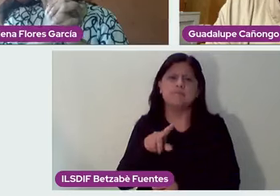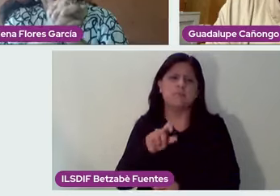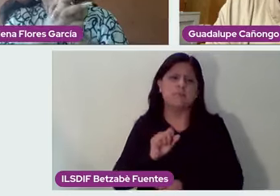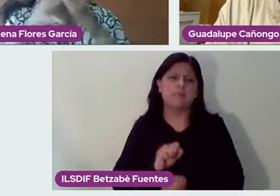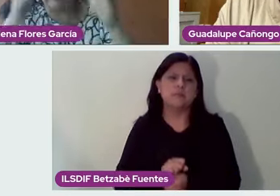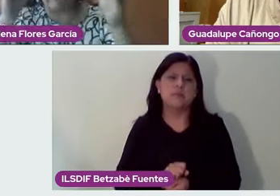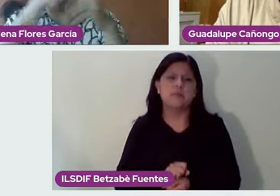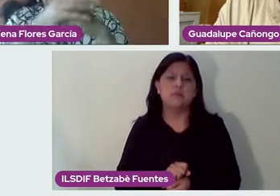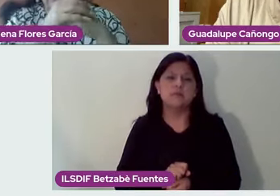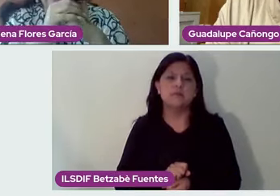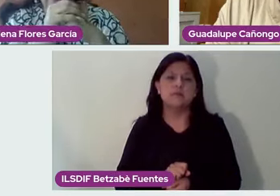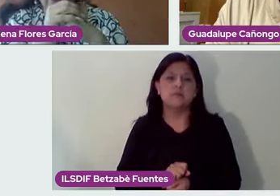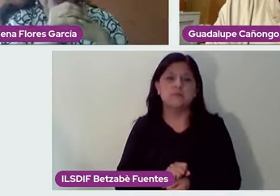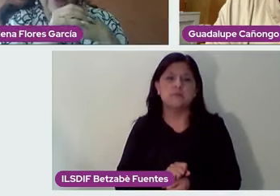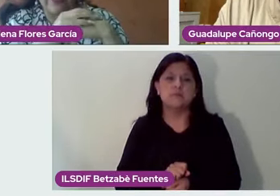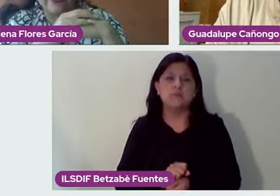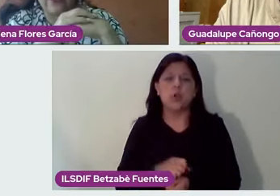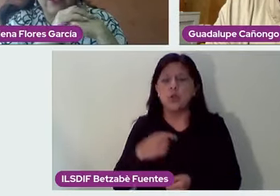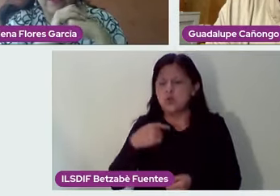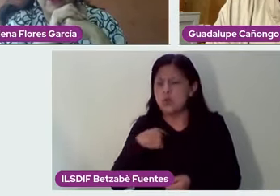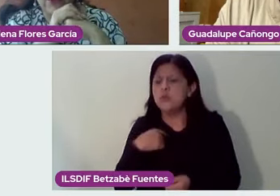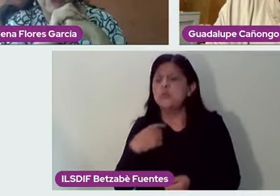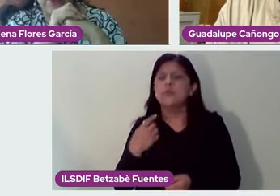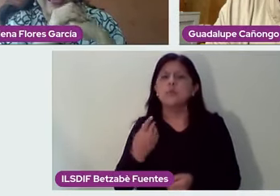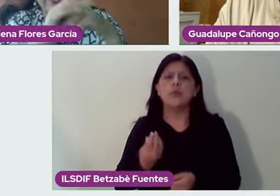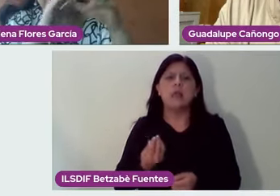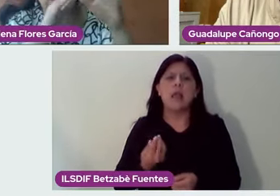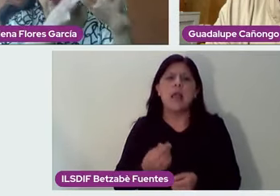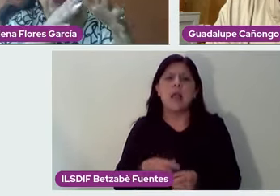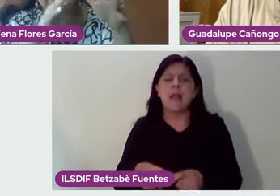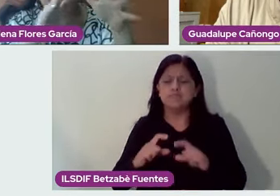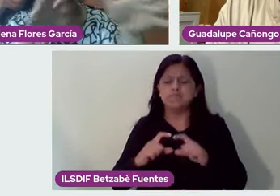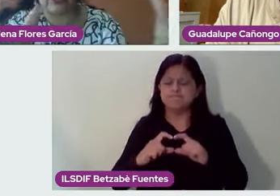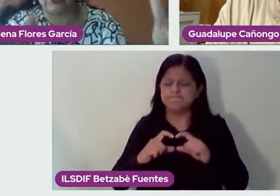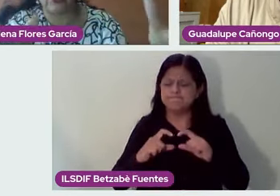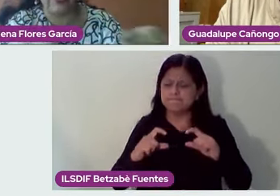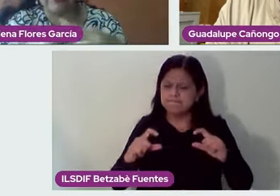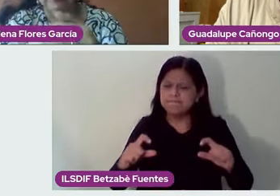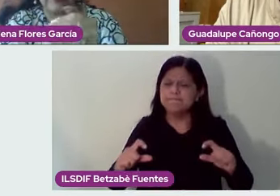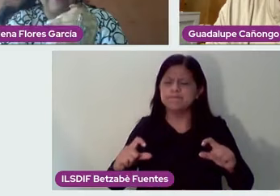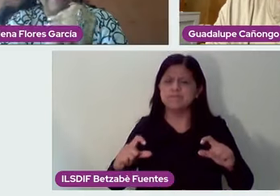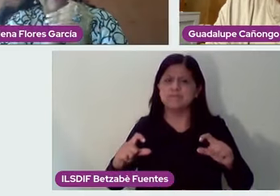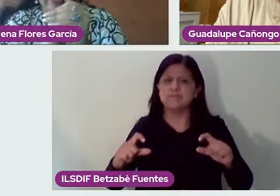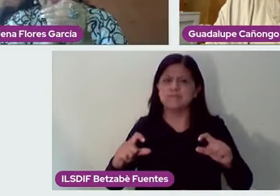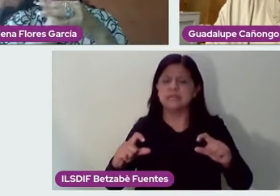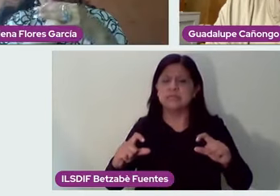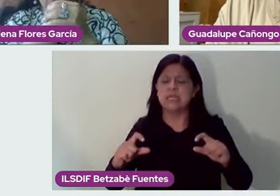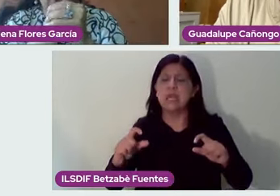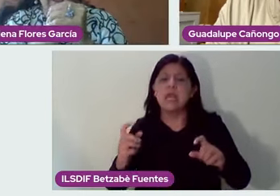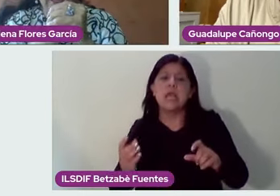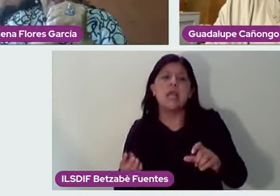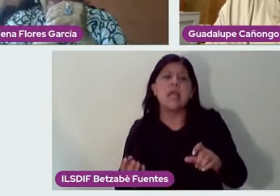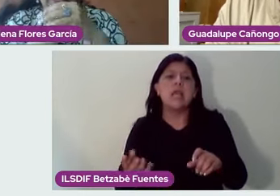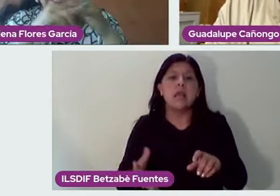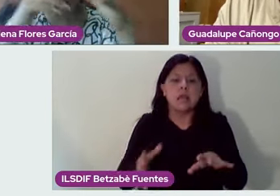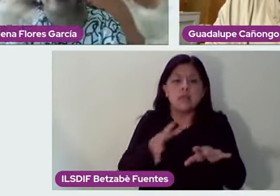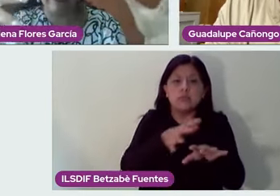subrayar esta oración o esta frase que usted menciona sobre inclusión es derechos. Es decir,